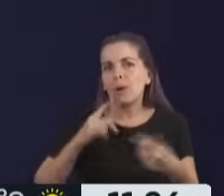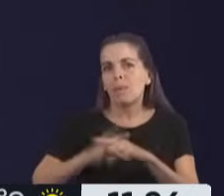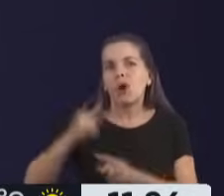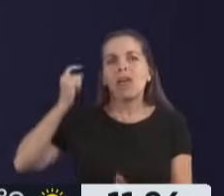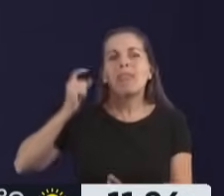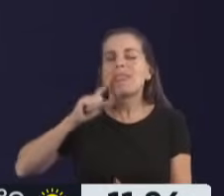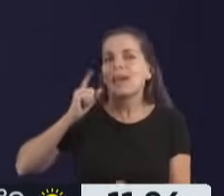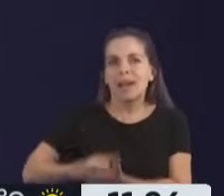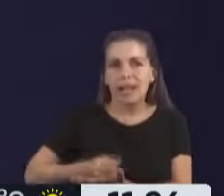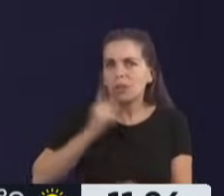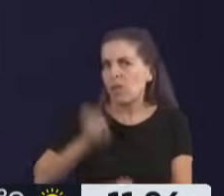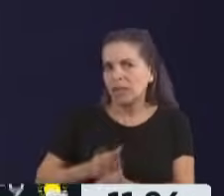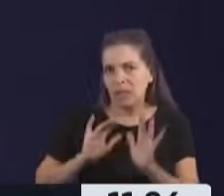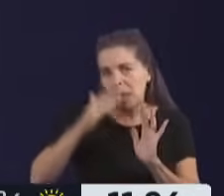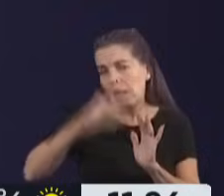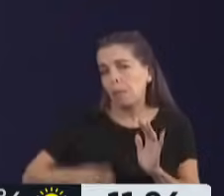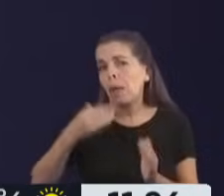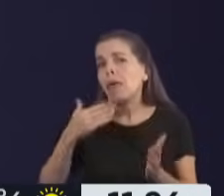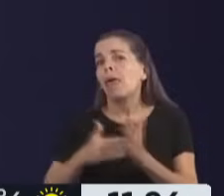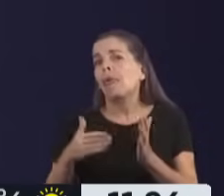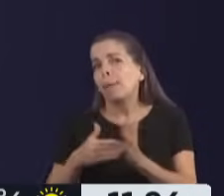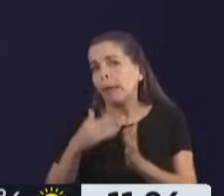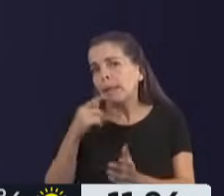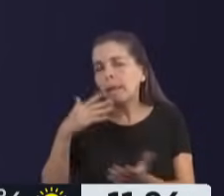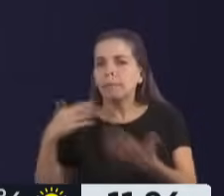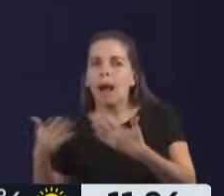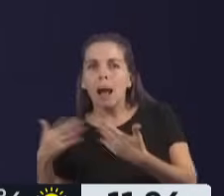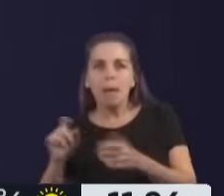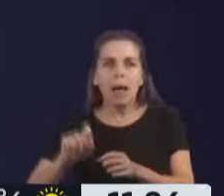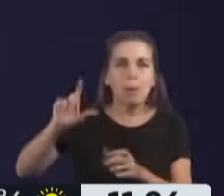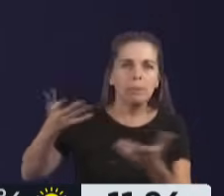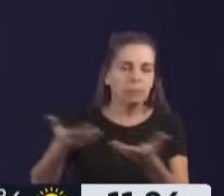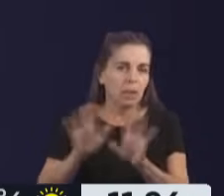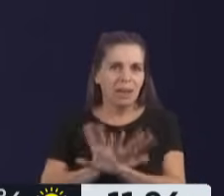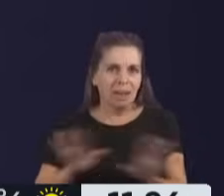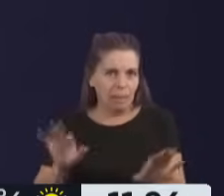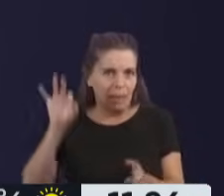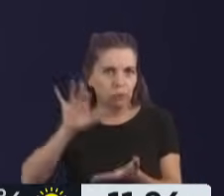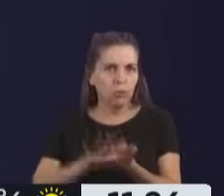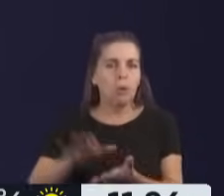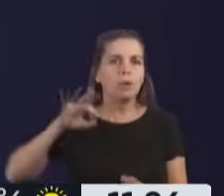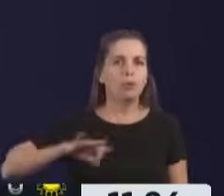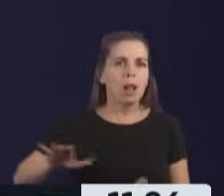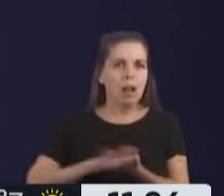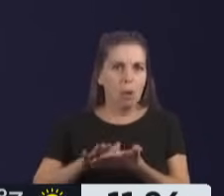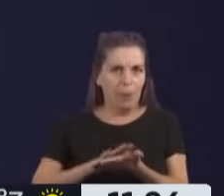ese ajuste y en tal caso después seguirlo discutiendo. Así que no fue más que eso y